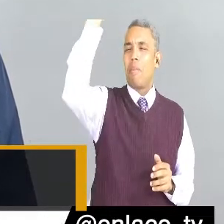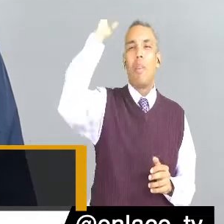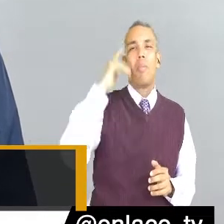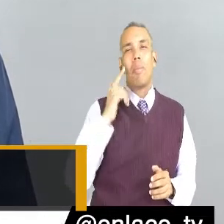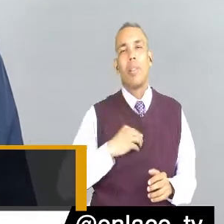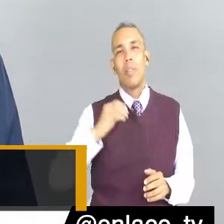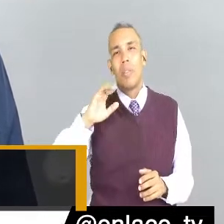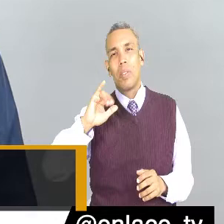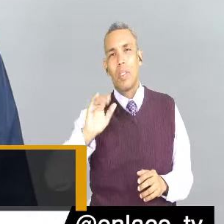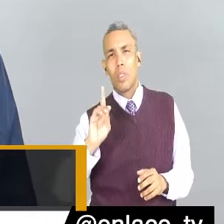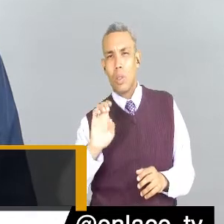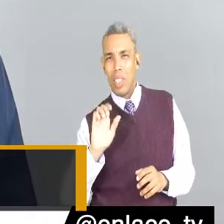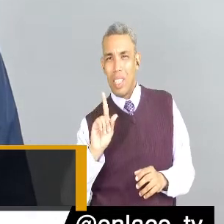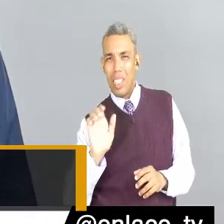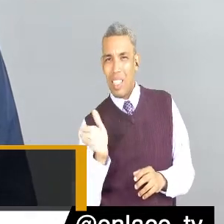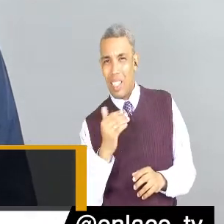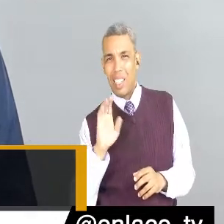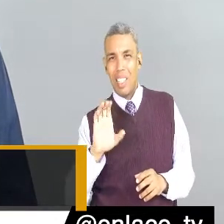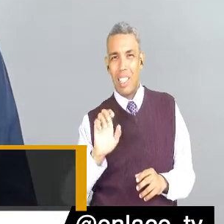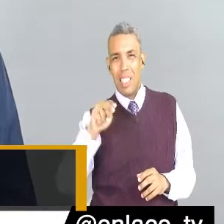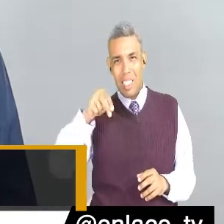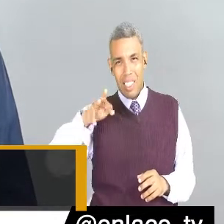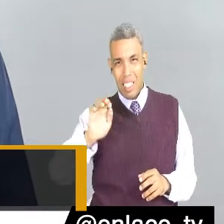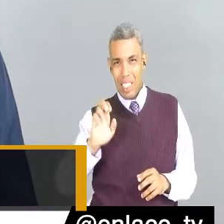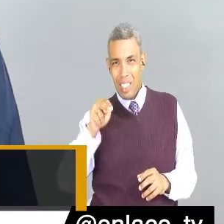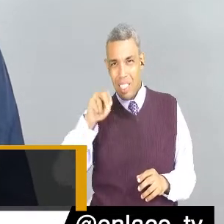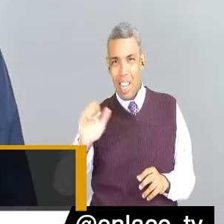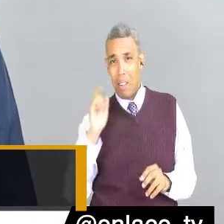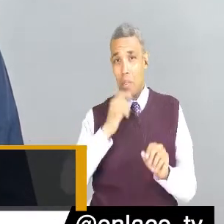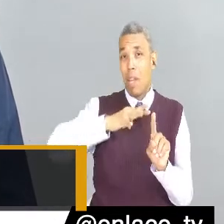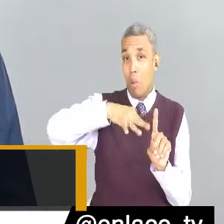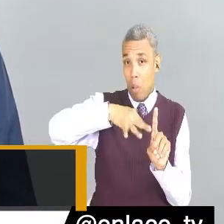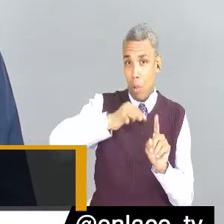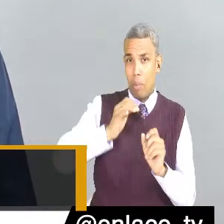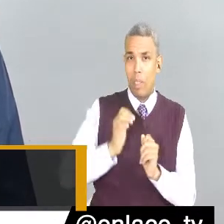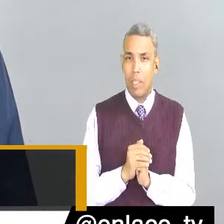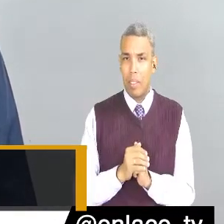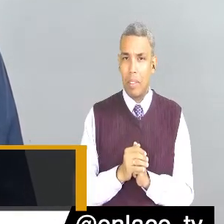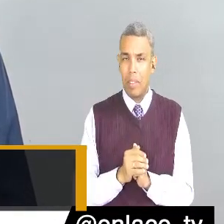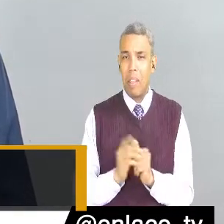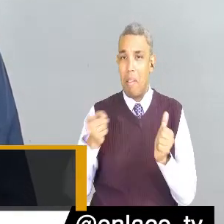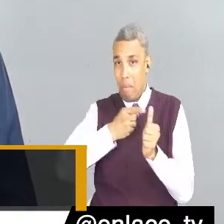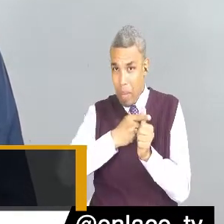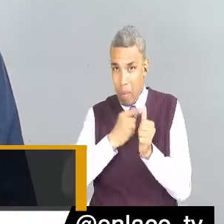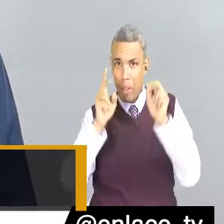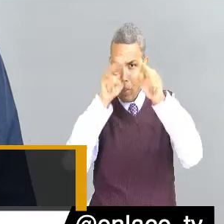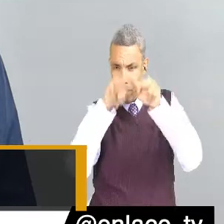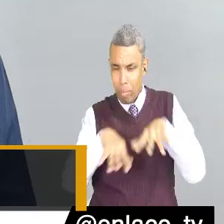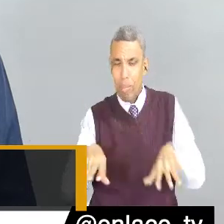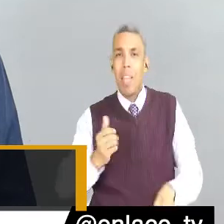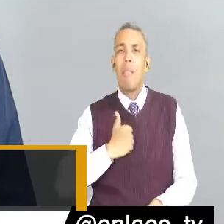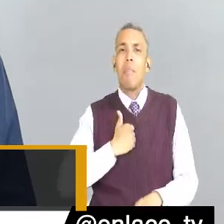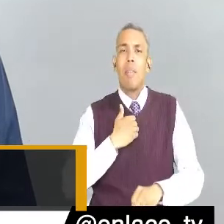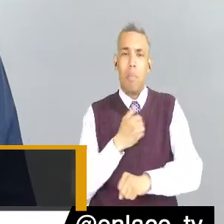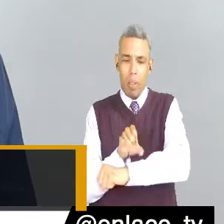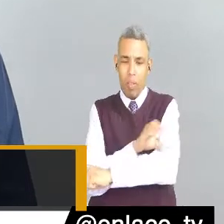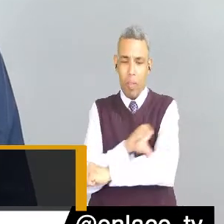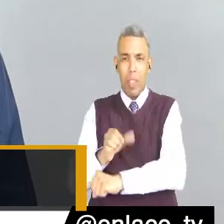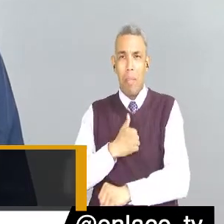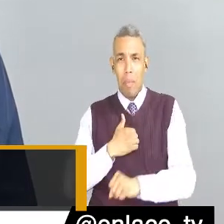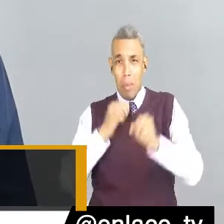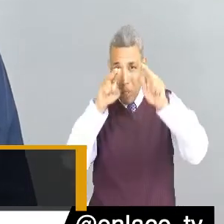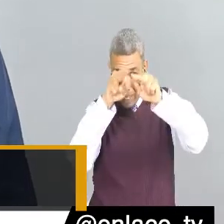3 de abril, va por 4 meses. Empezaremos primero vía web cada uno en su computador, en la página de internet, en